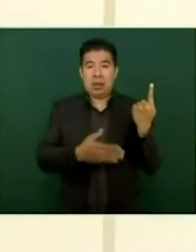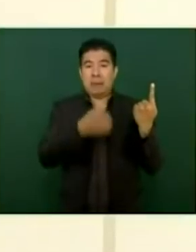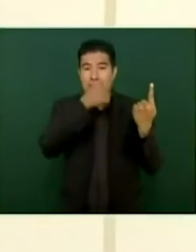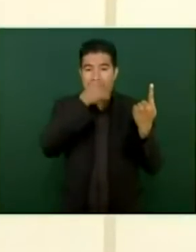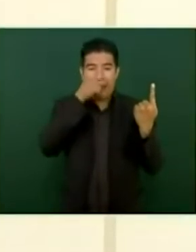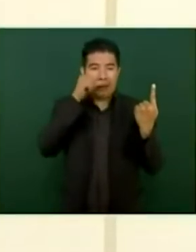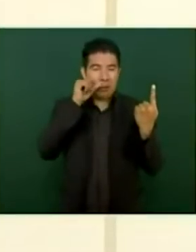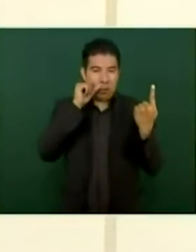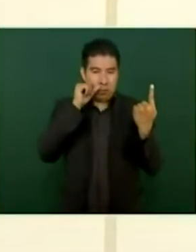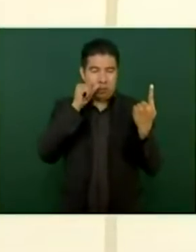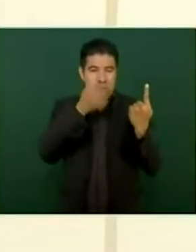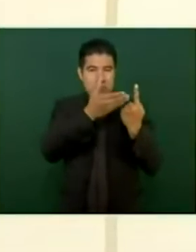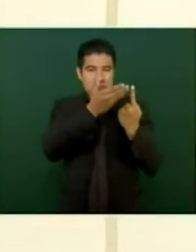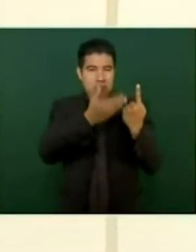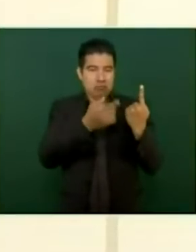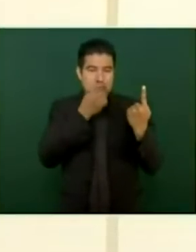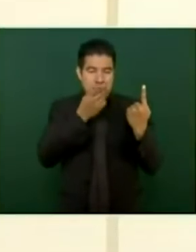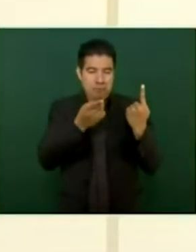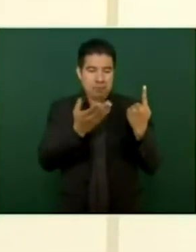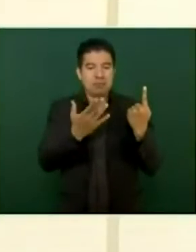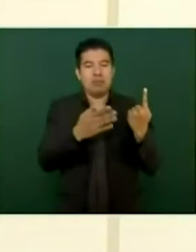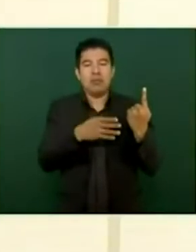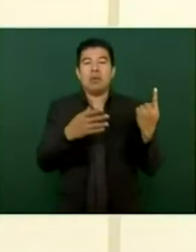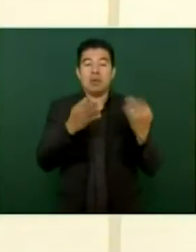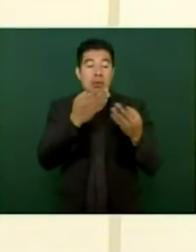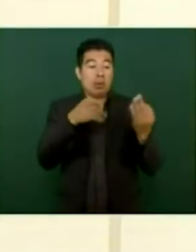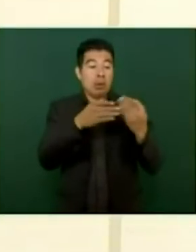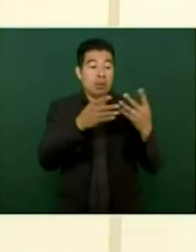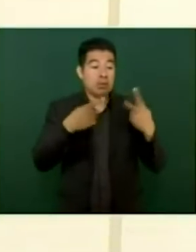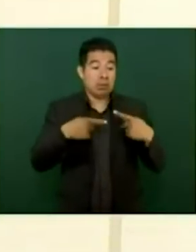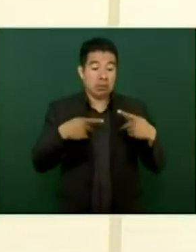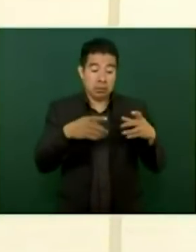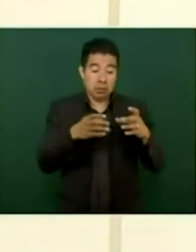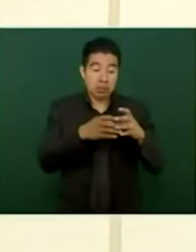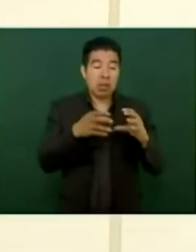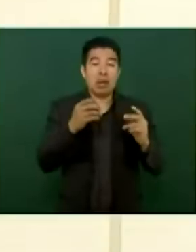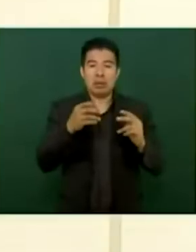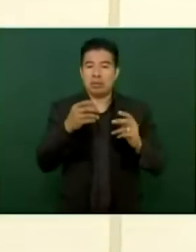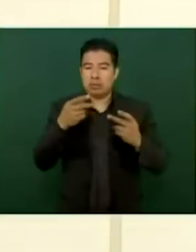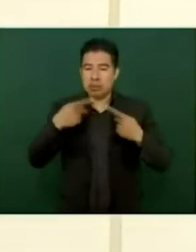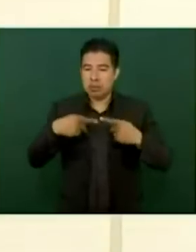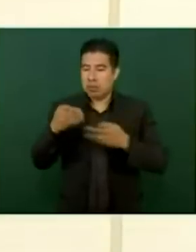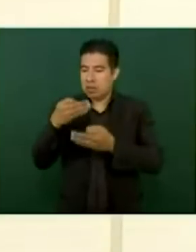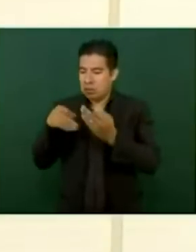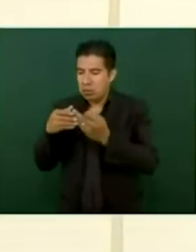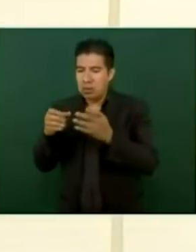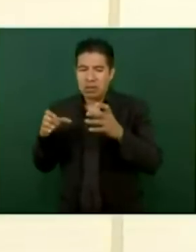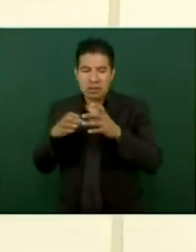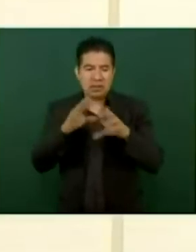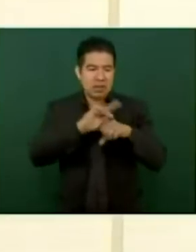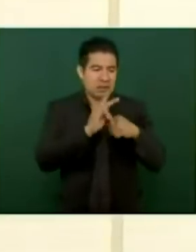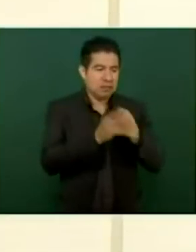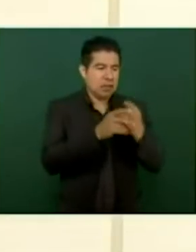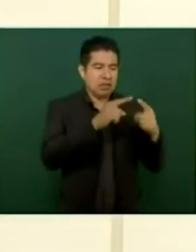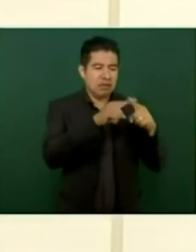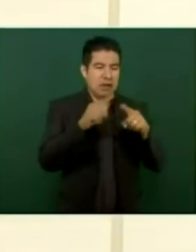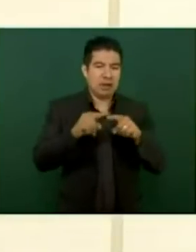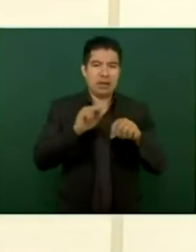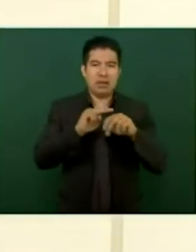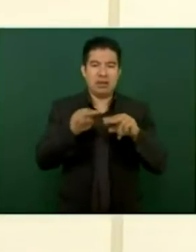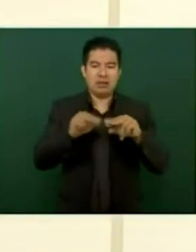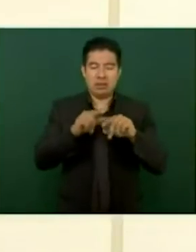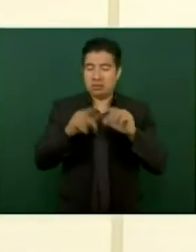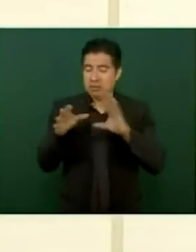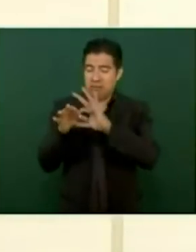Juárez García. Entre los individuos como entre las naciones, el respeto al derecho ajeno es